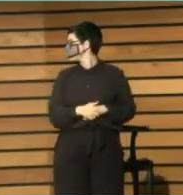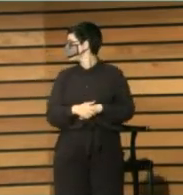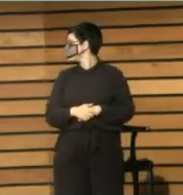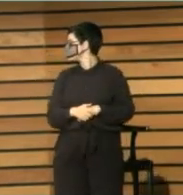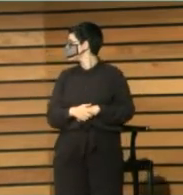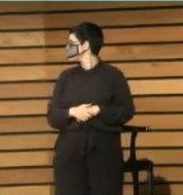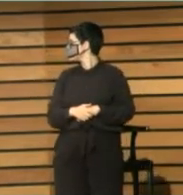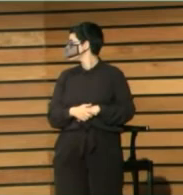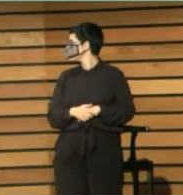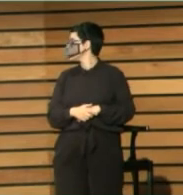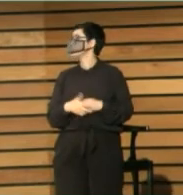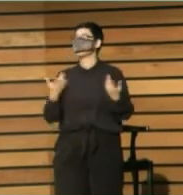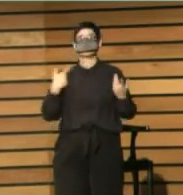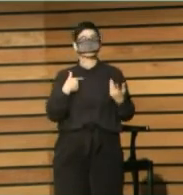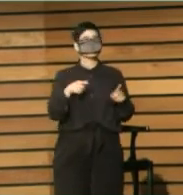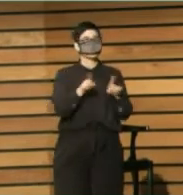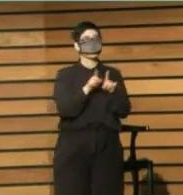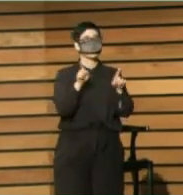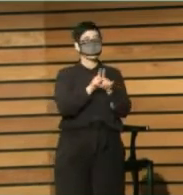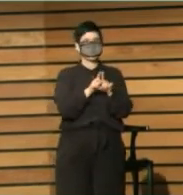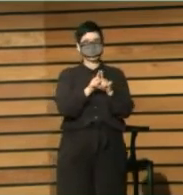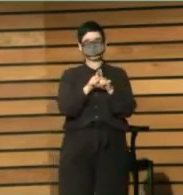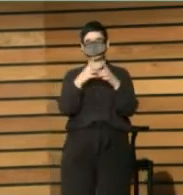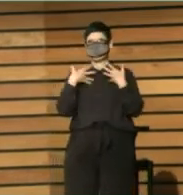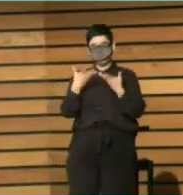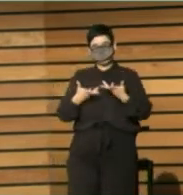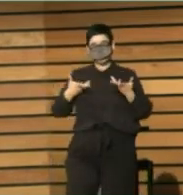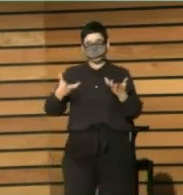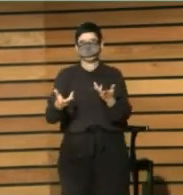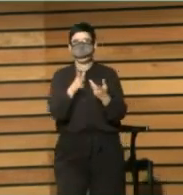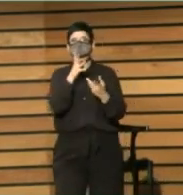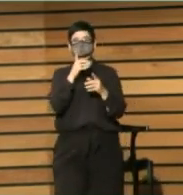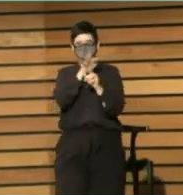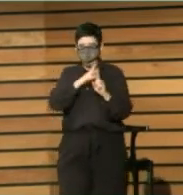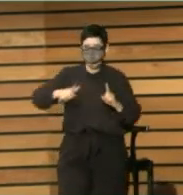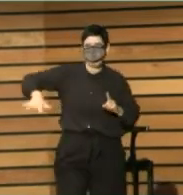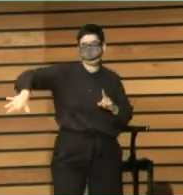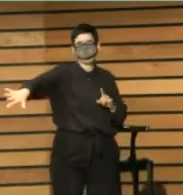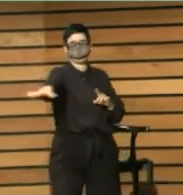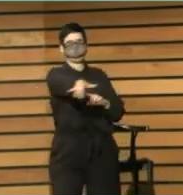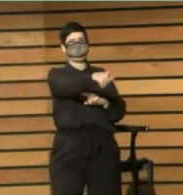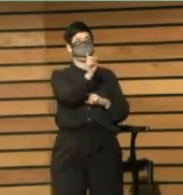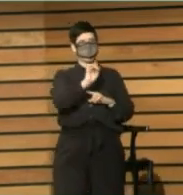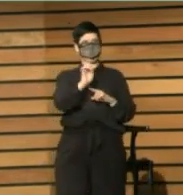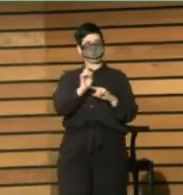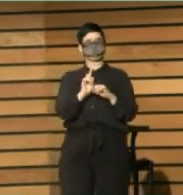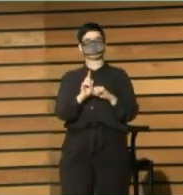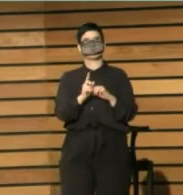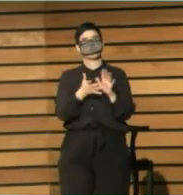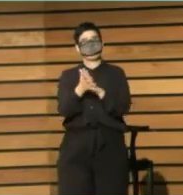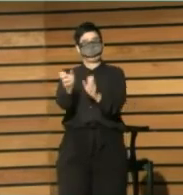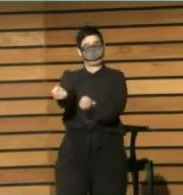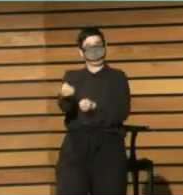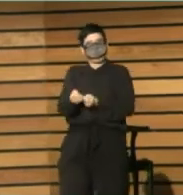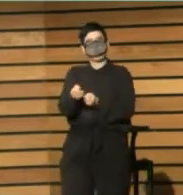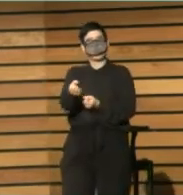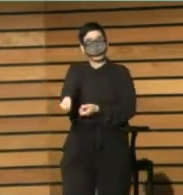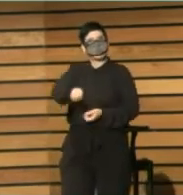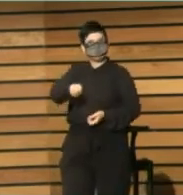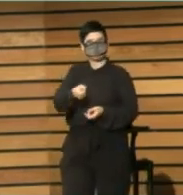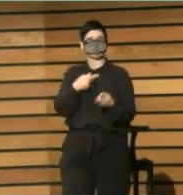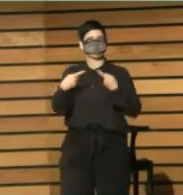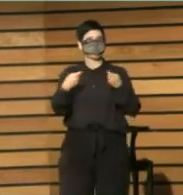A coger las tornas para que el agua no se desparramara por la platanera. Y había agua también, pero escasa, en